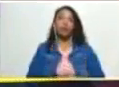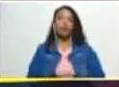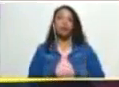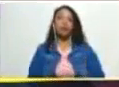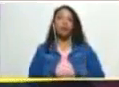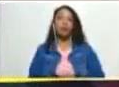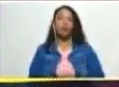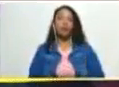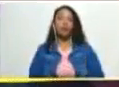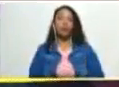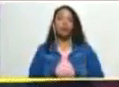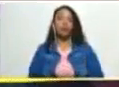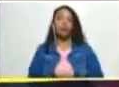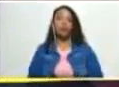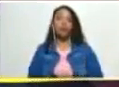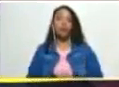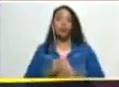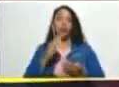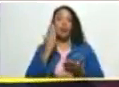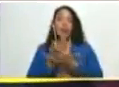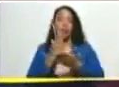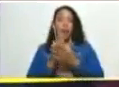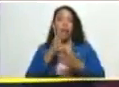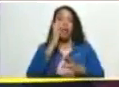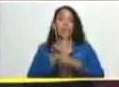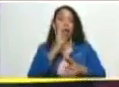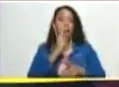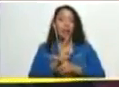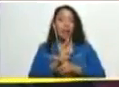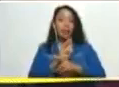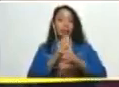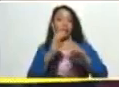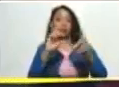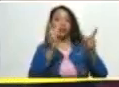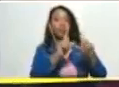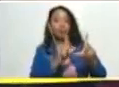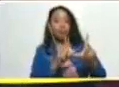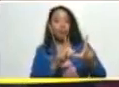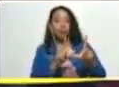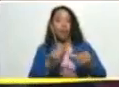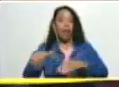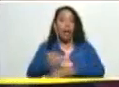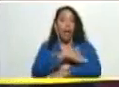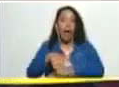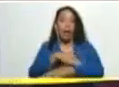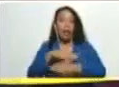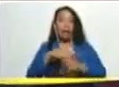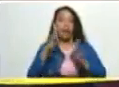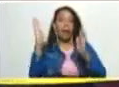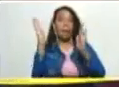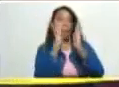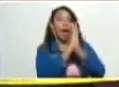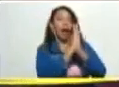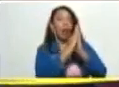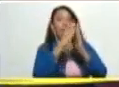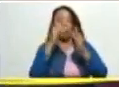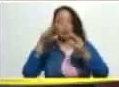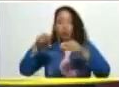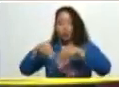medios redes calles y paredes medios